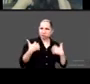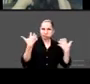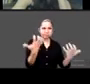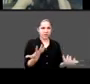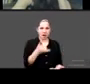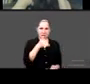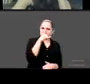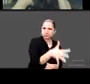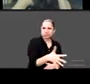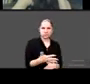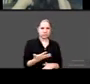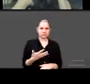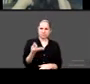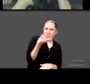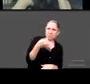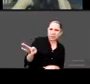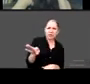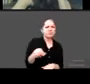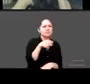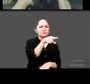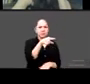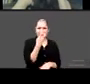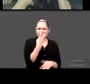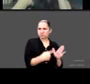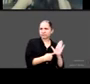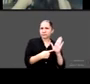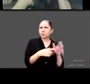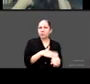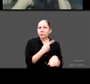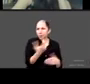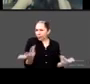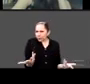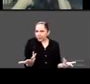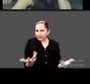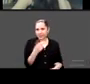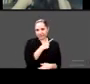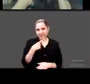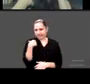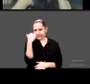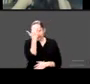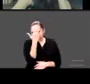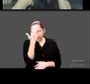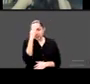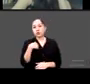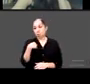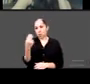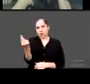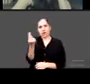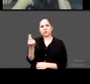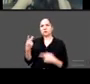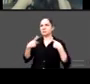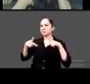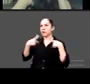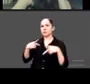para eso necesitamos ser hábiles en el conocimiento del desarrollo infantil. Digo, no hay que ser profesionales, basta con que no dejemos de